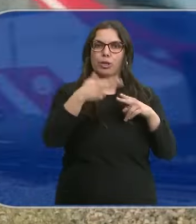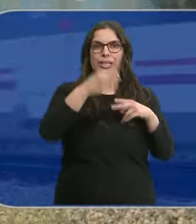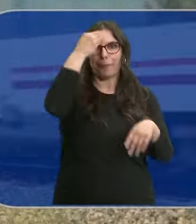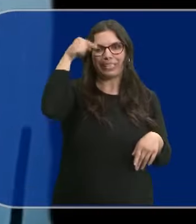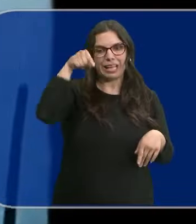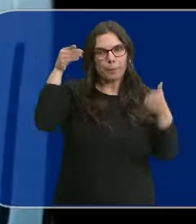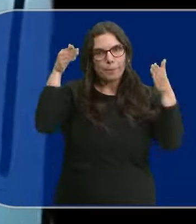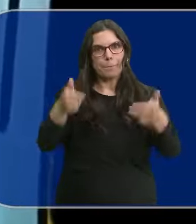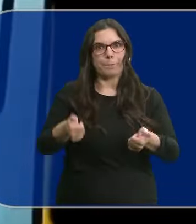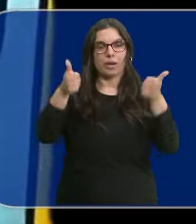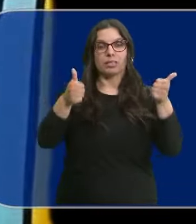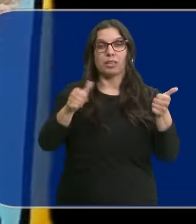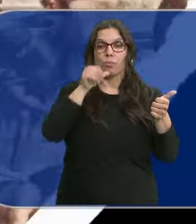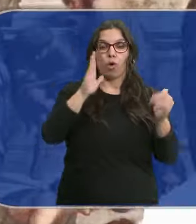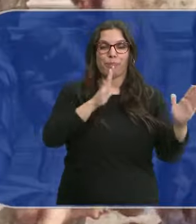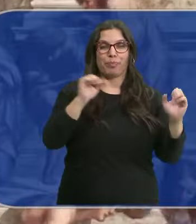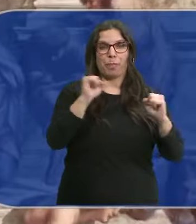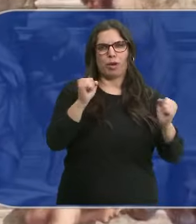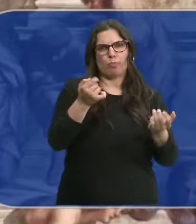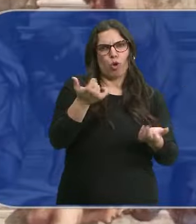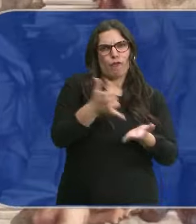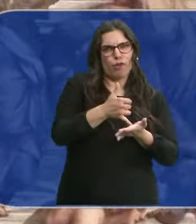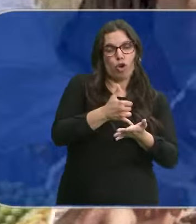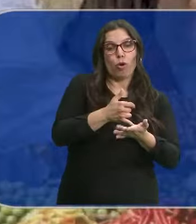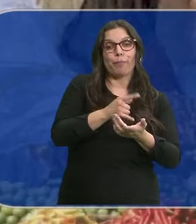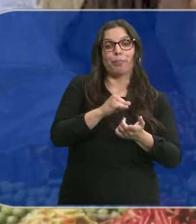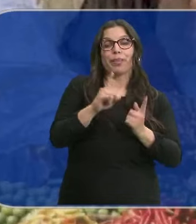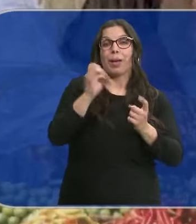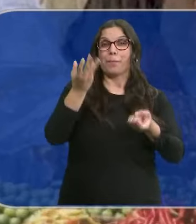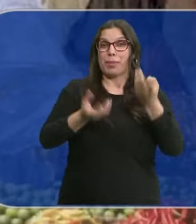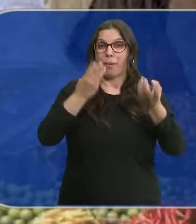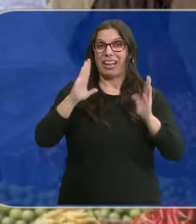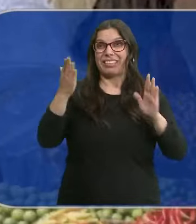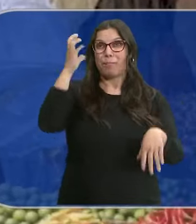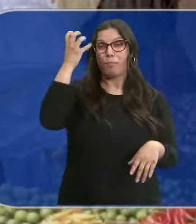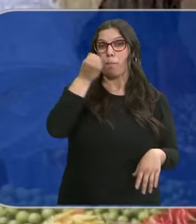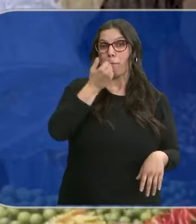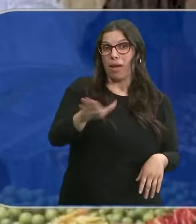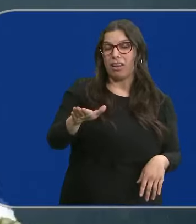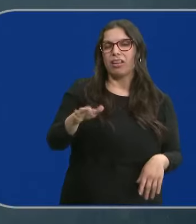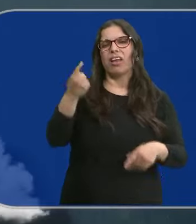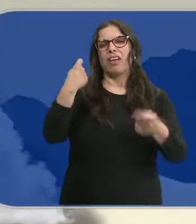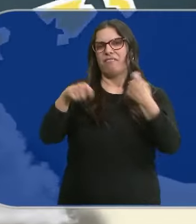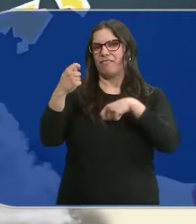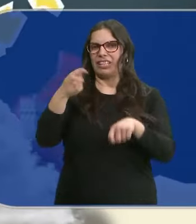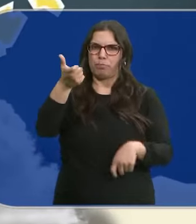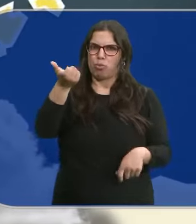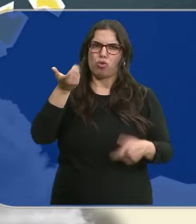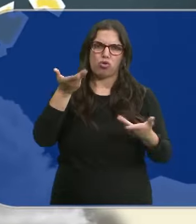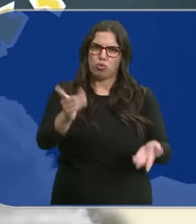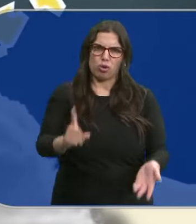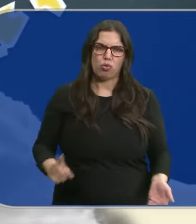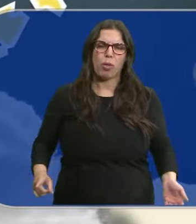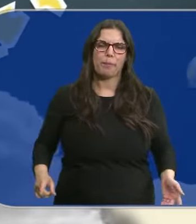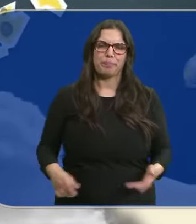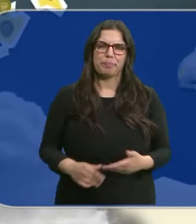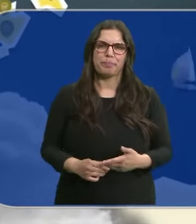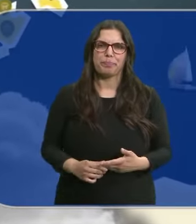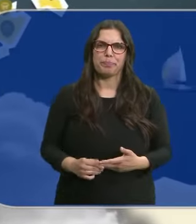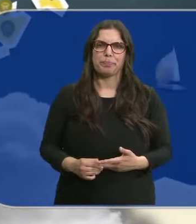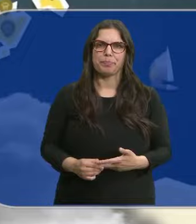política. Aseguran que después de un invierno flojo, el mal tiempo en primavera tampoco ha ayudado para las ventas. En España hay más de